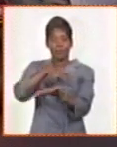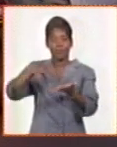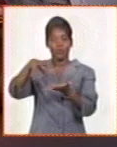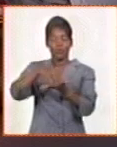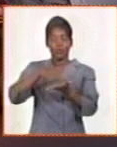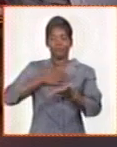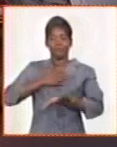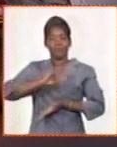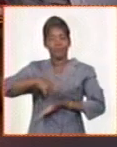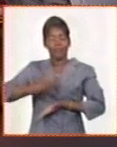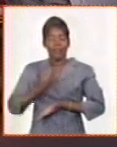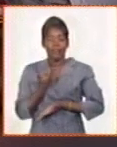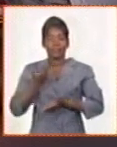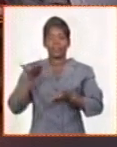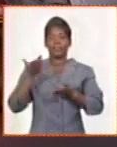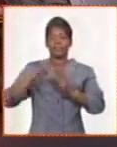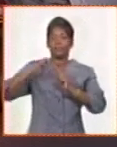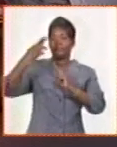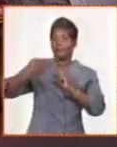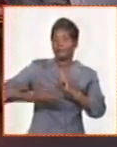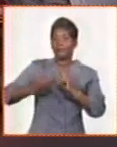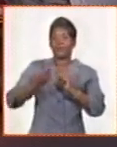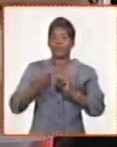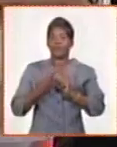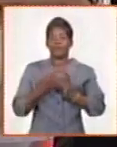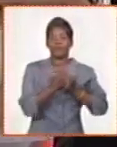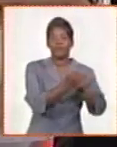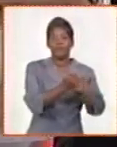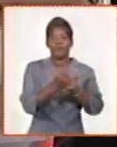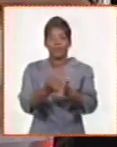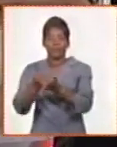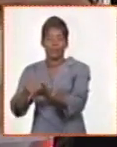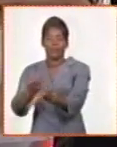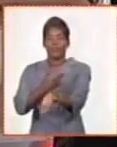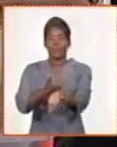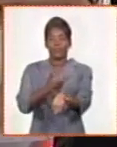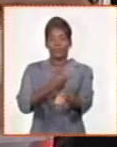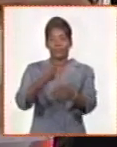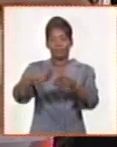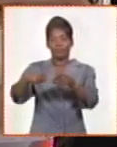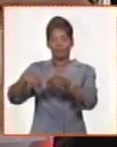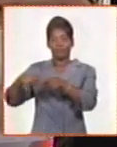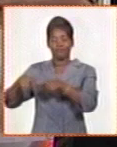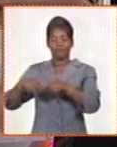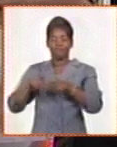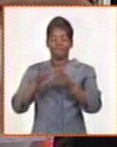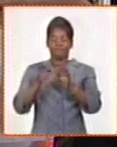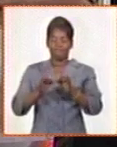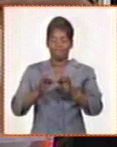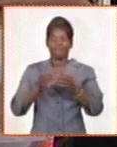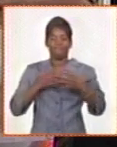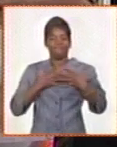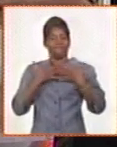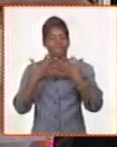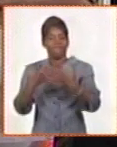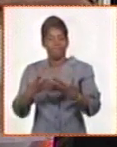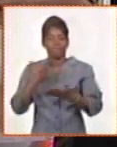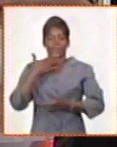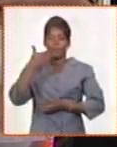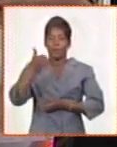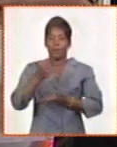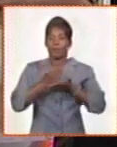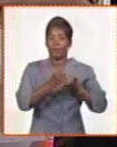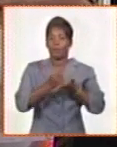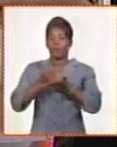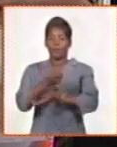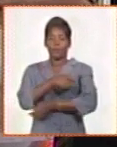solo de cultura, sino de hacer el bien, de no cansarse nunca en hacer el bien. Nunca se lo he dicho tampoco, pero quiero aprovechar esto